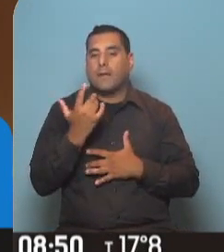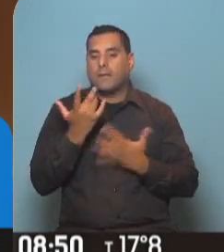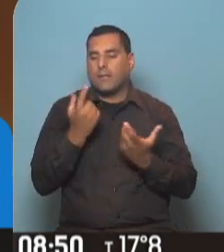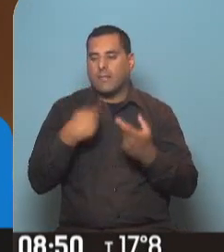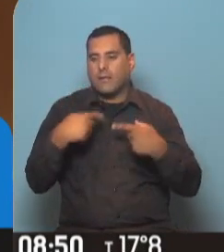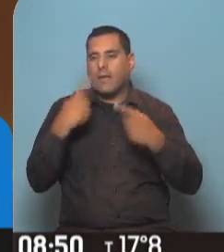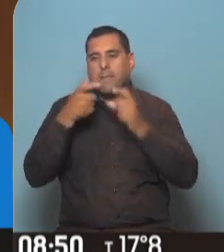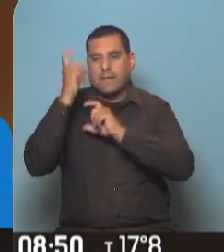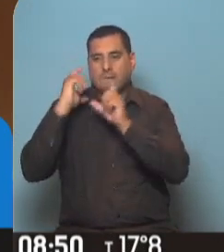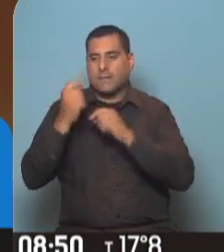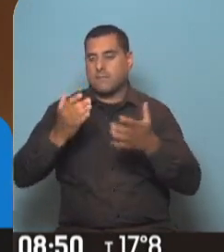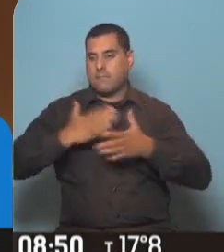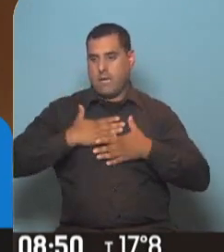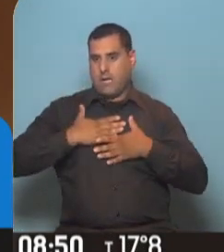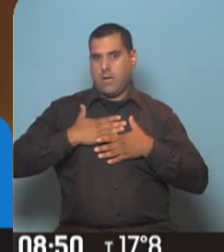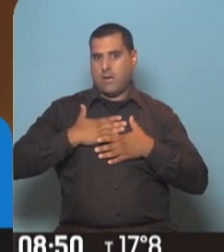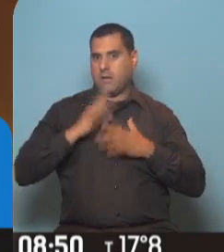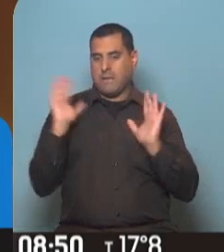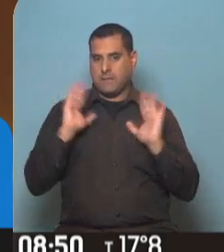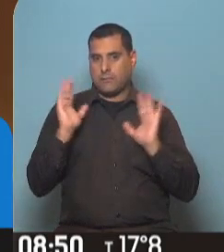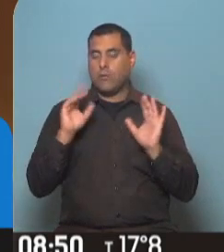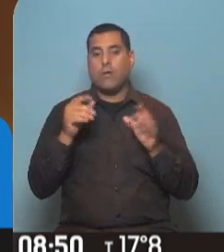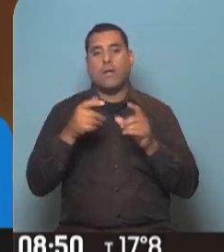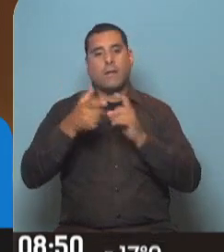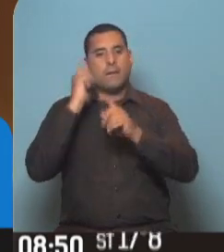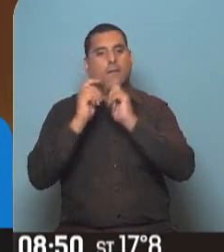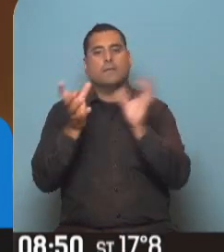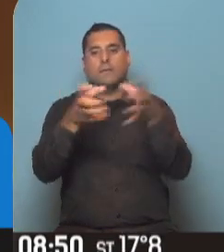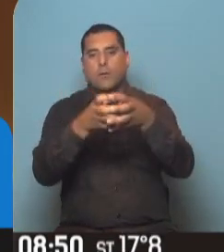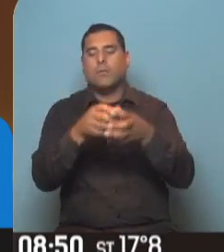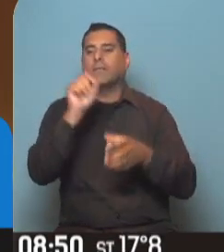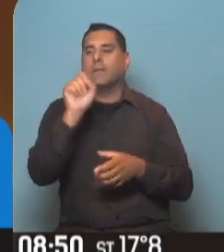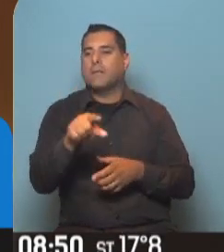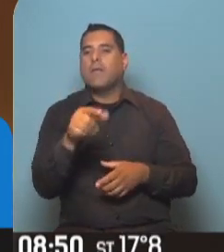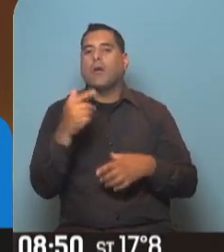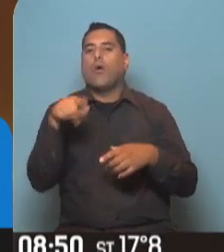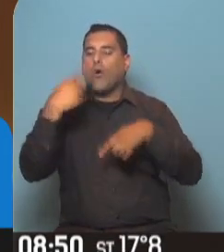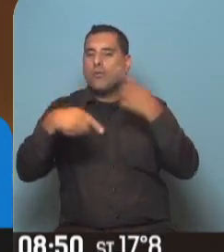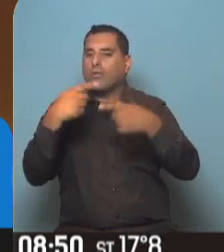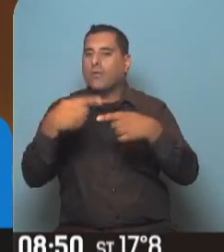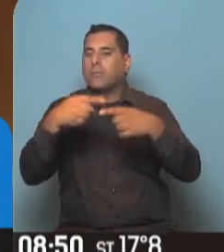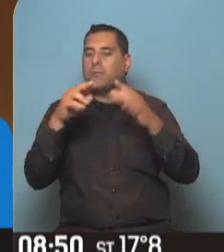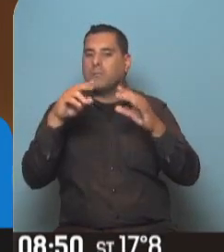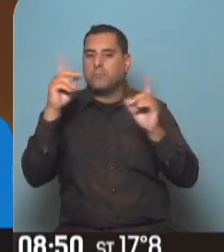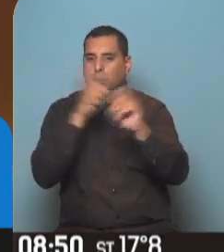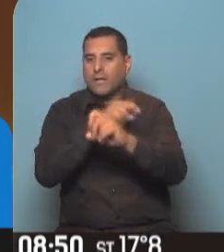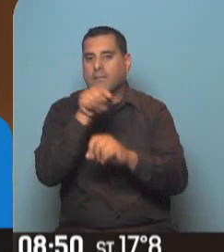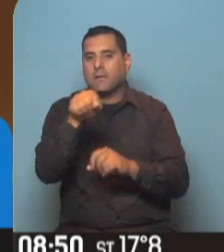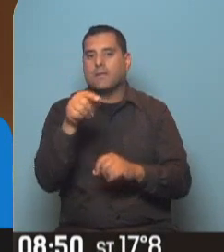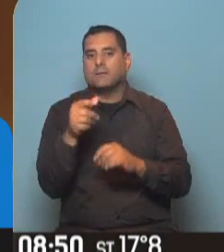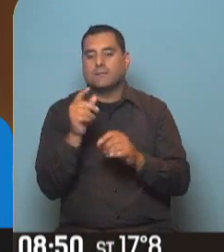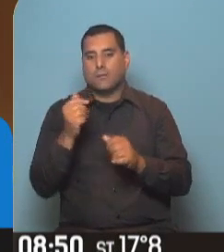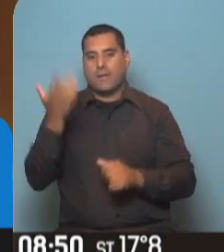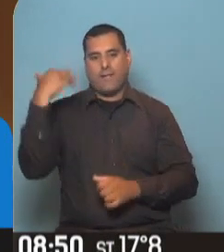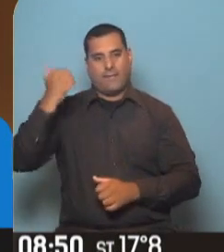experiencias colectivas como algunas de las que vos mencionaste la tragedia de cromañón la tranquilidad de 11 pero también la experiencia de la dictadura